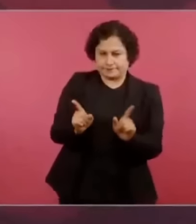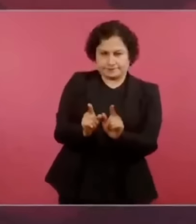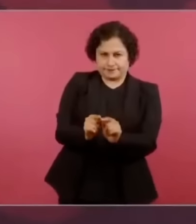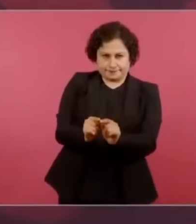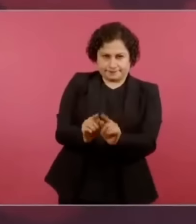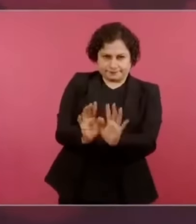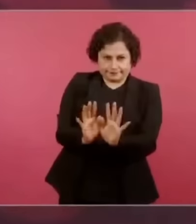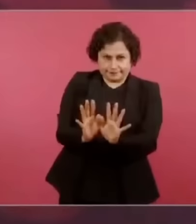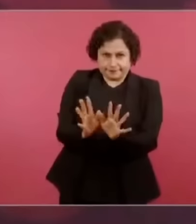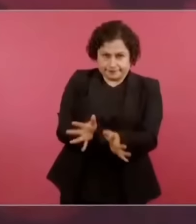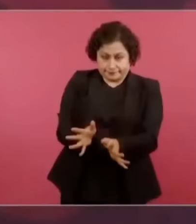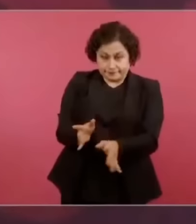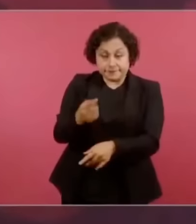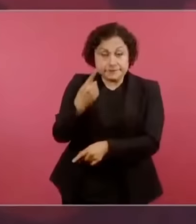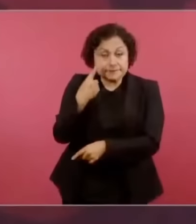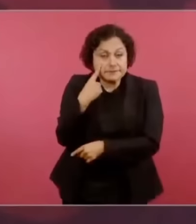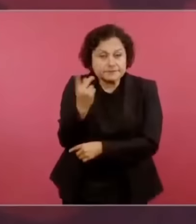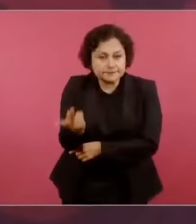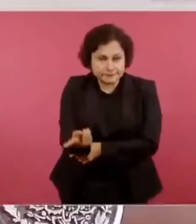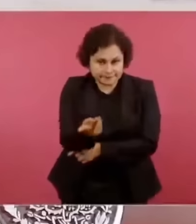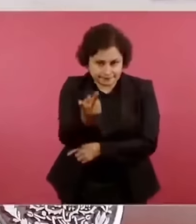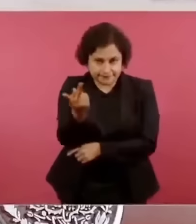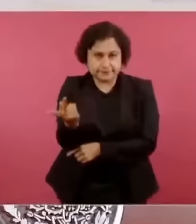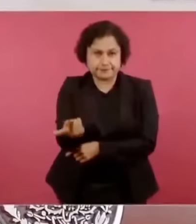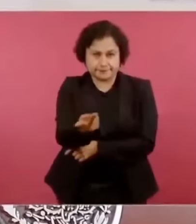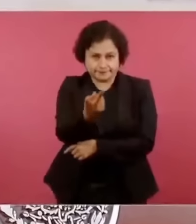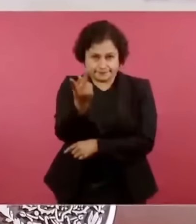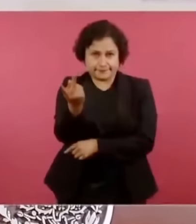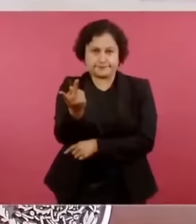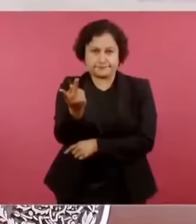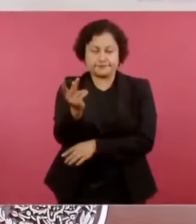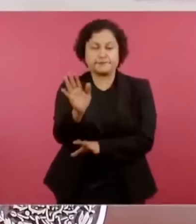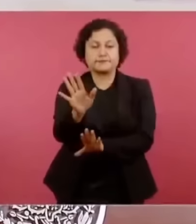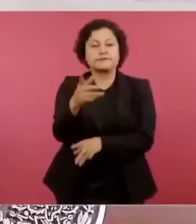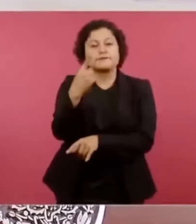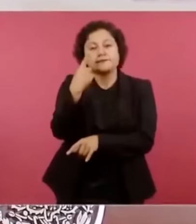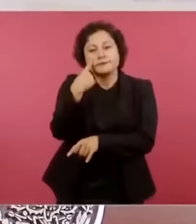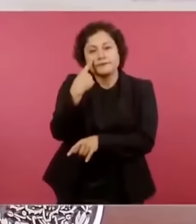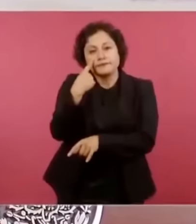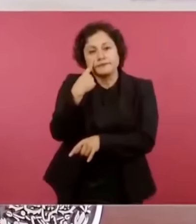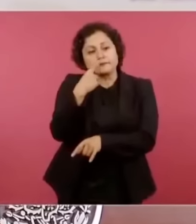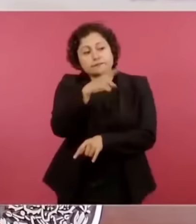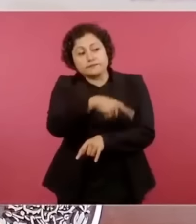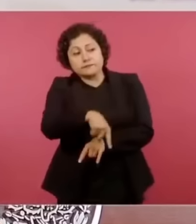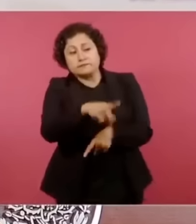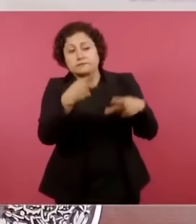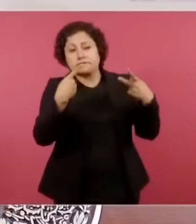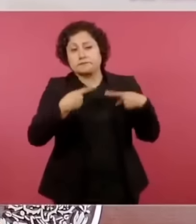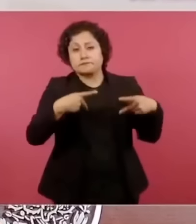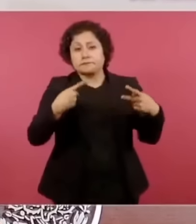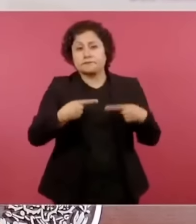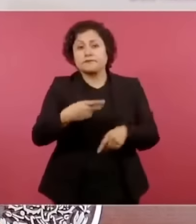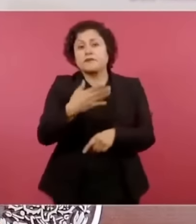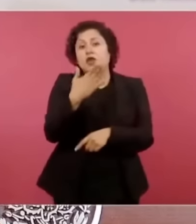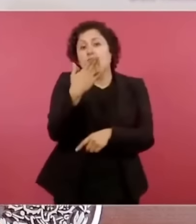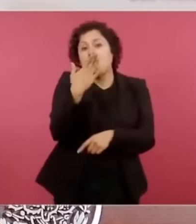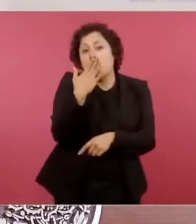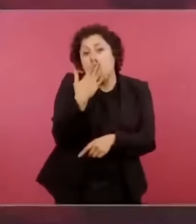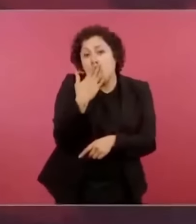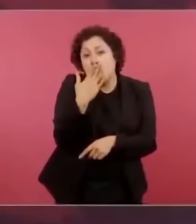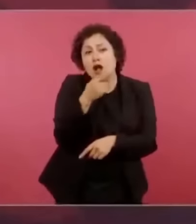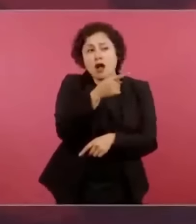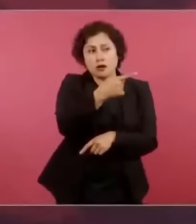Vamos a dejarle a los sonorenses que ellos decidan. Pues a sí. Las